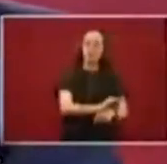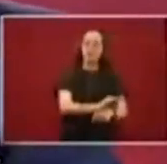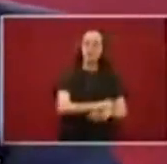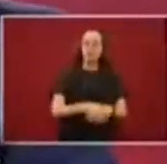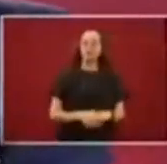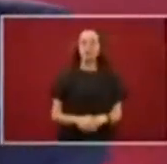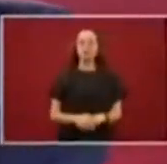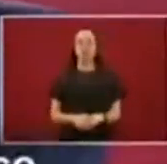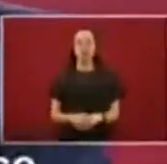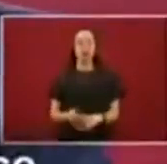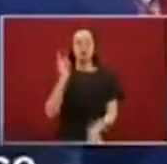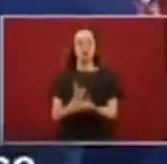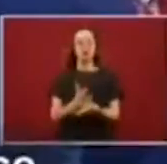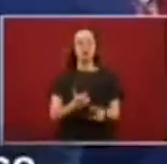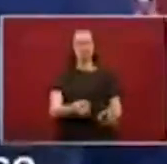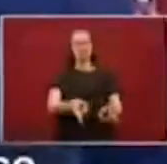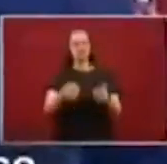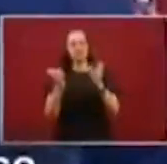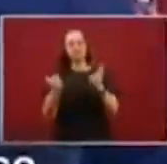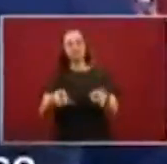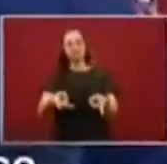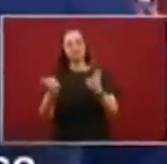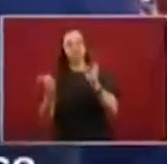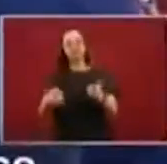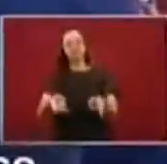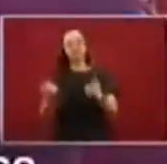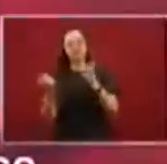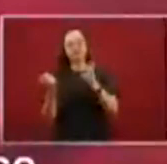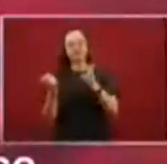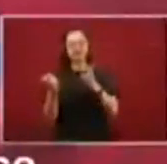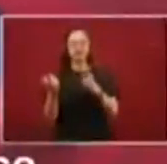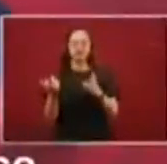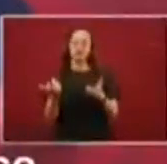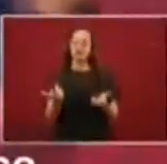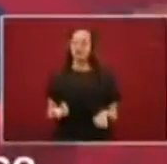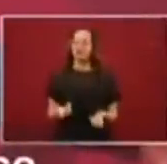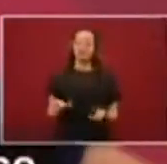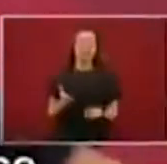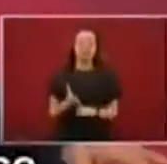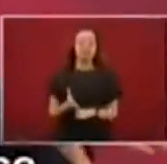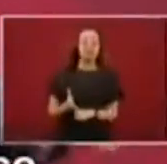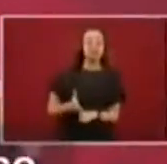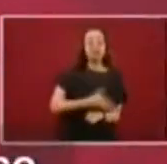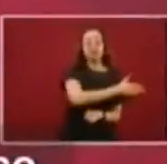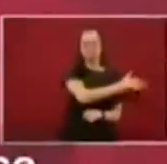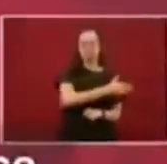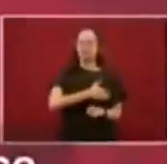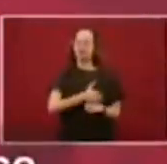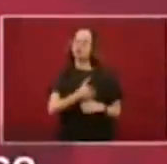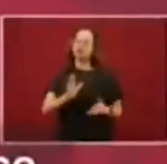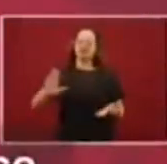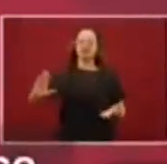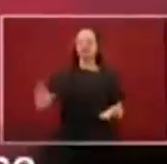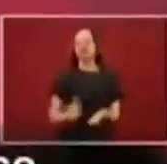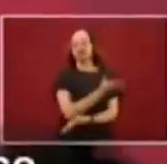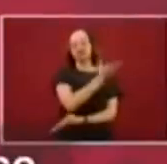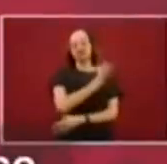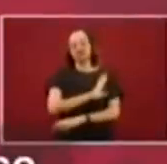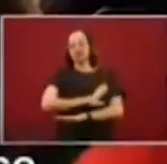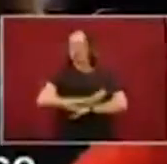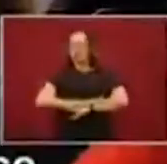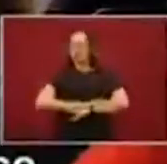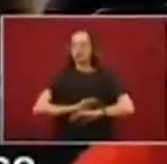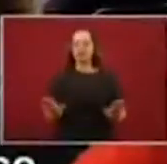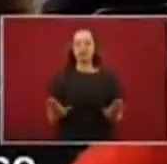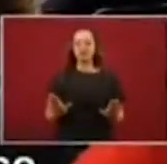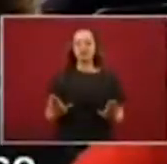con el fuego a proa entonces esas recetas ya no e